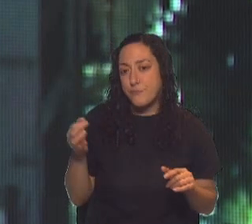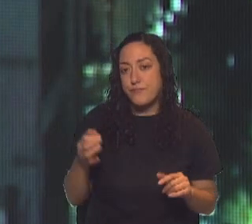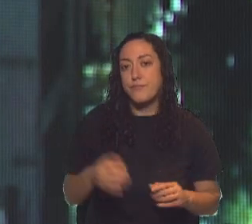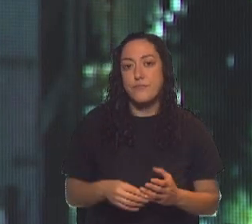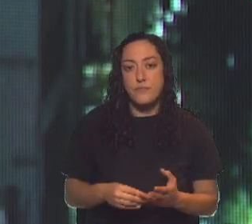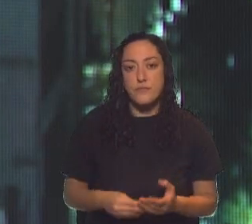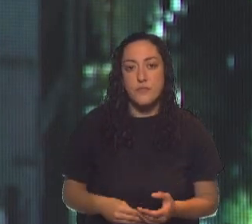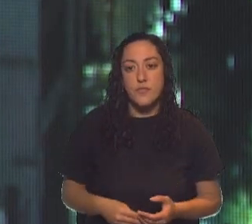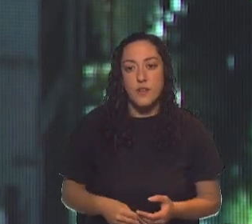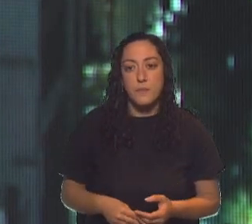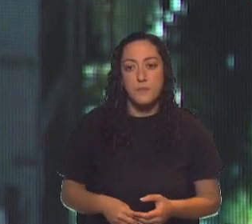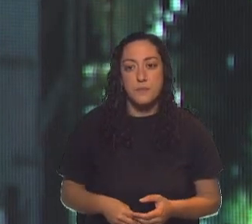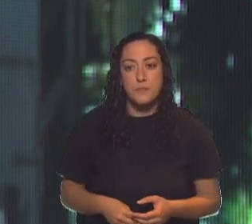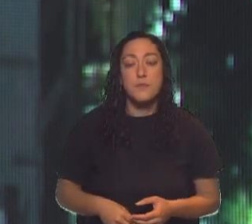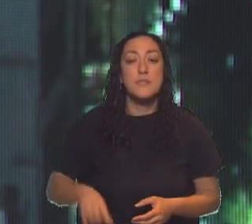estaban